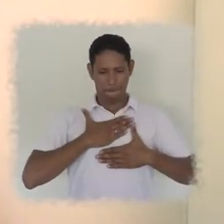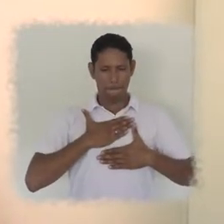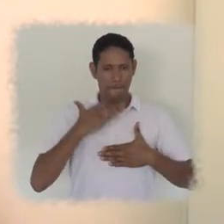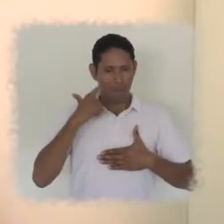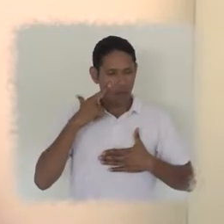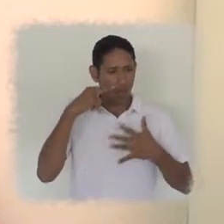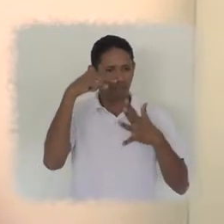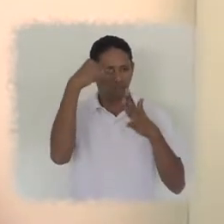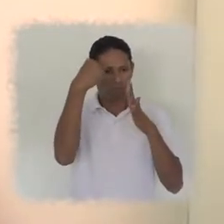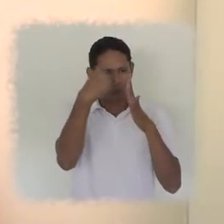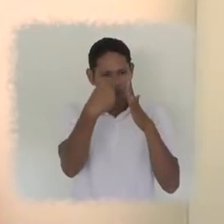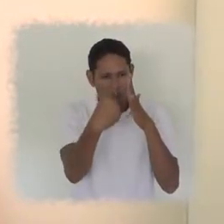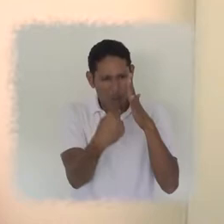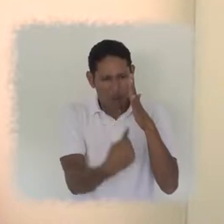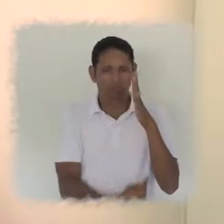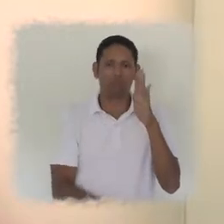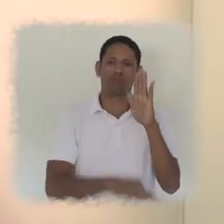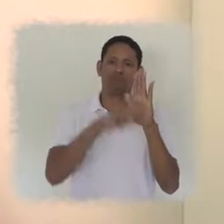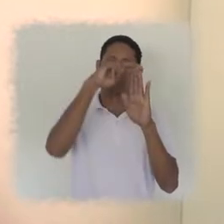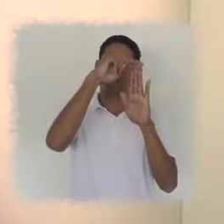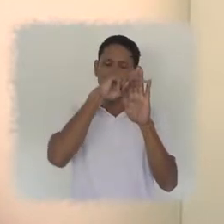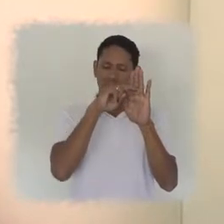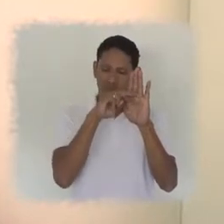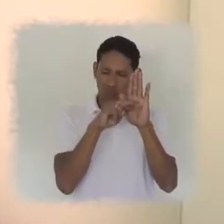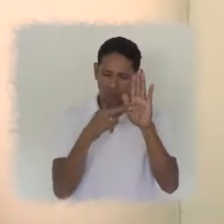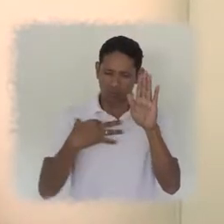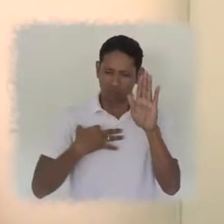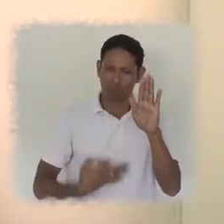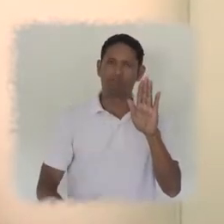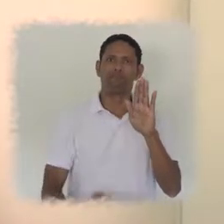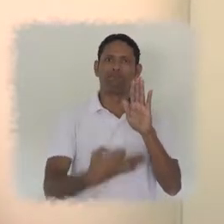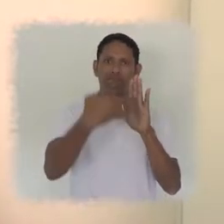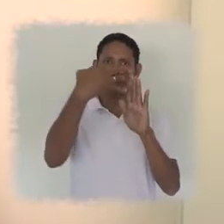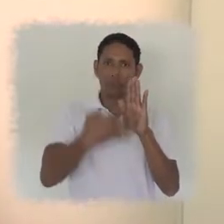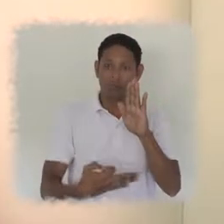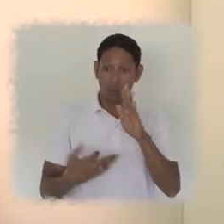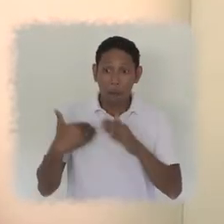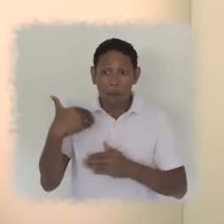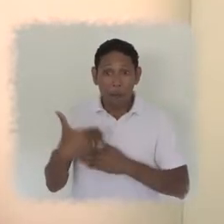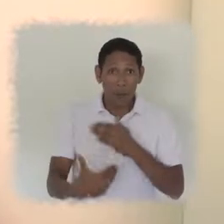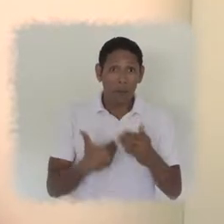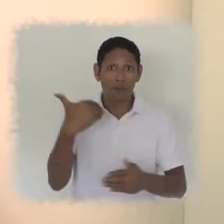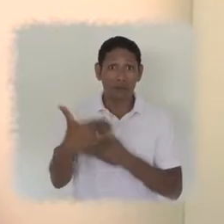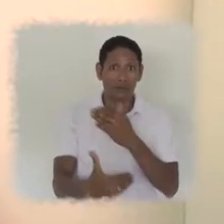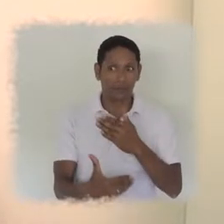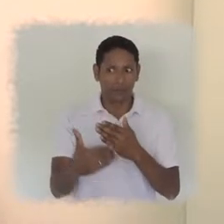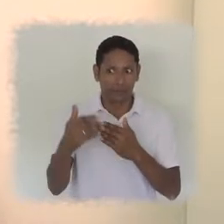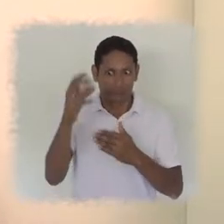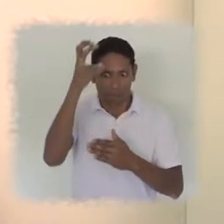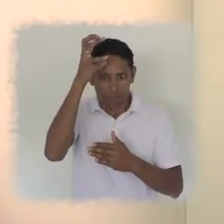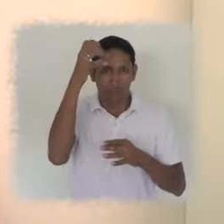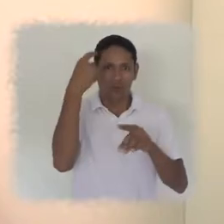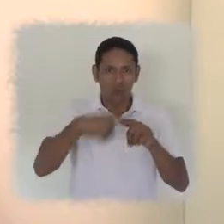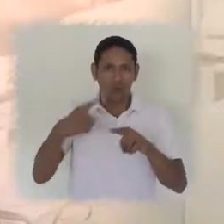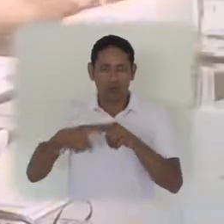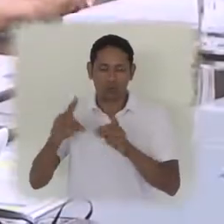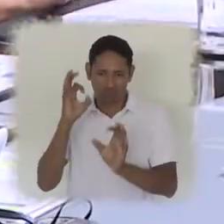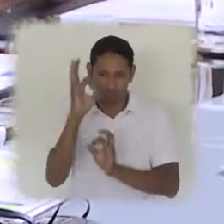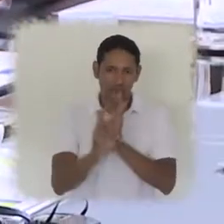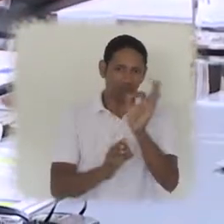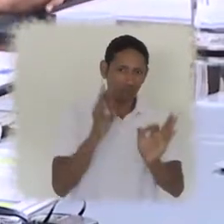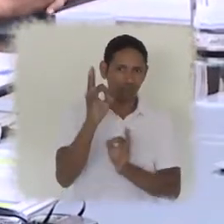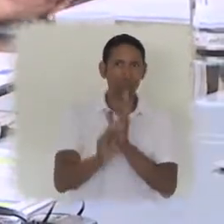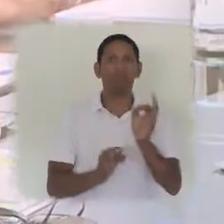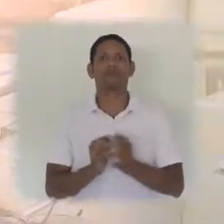autores tengan los elementos suficientes para determinar la mejor manera en que debe desarrollarse el proceso de protección de